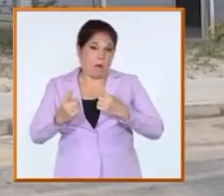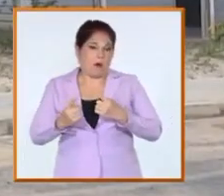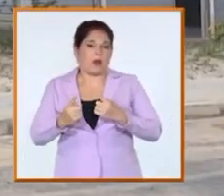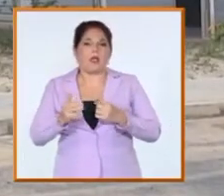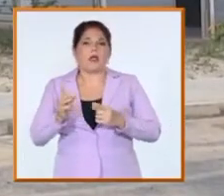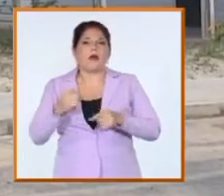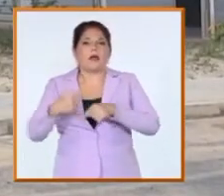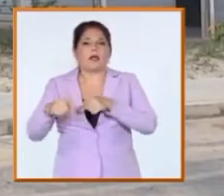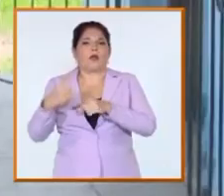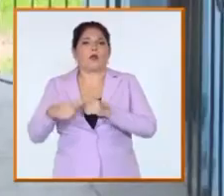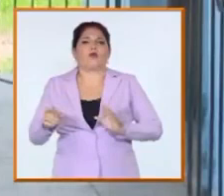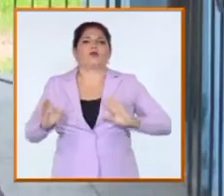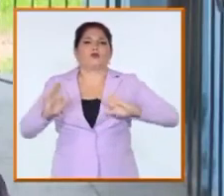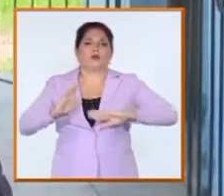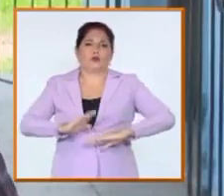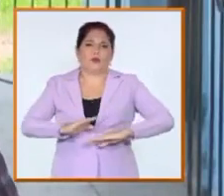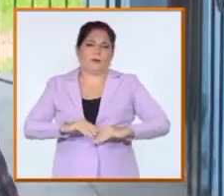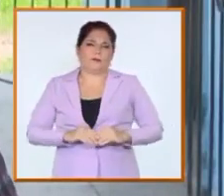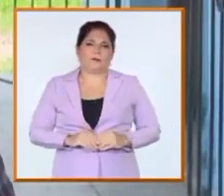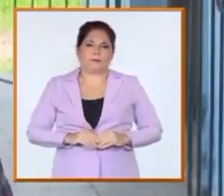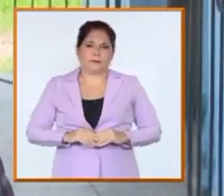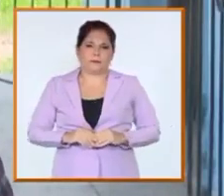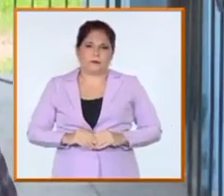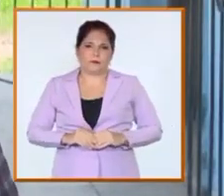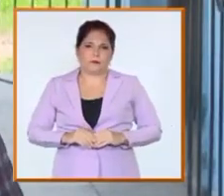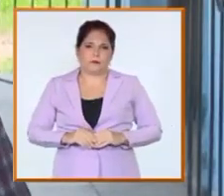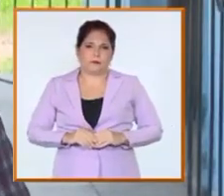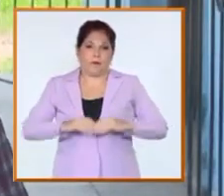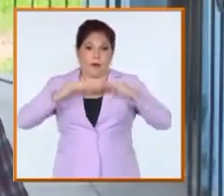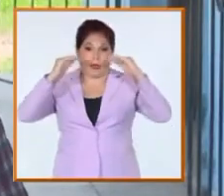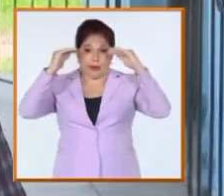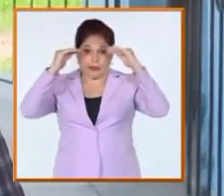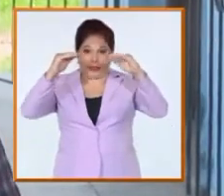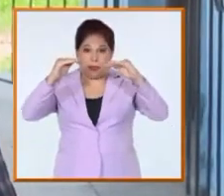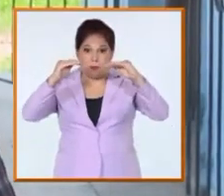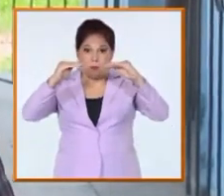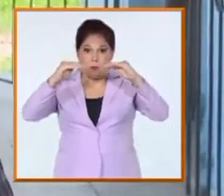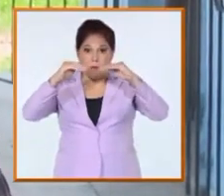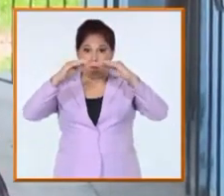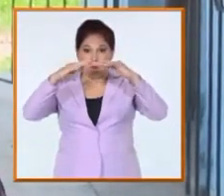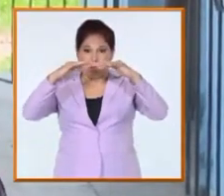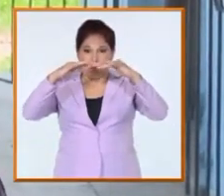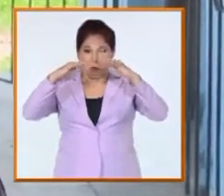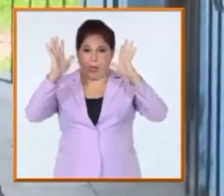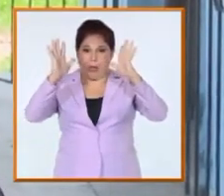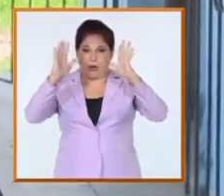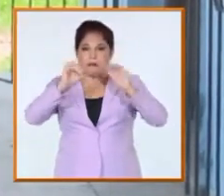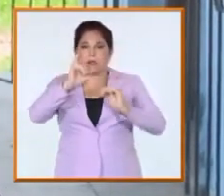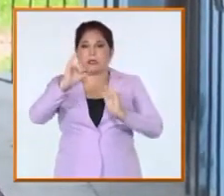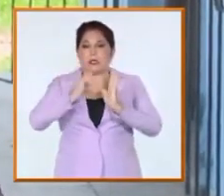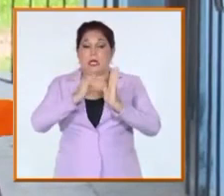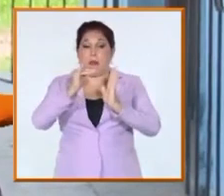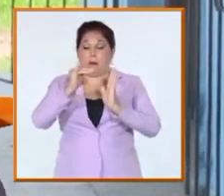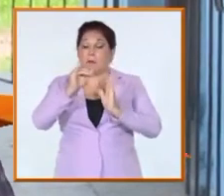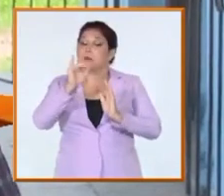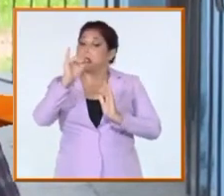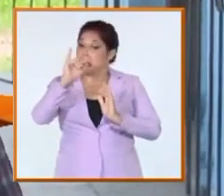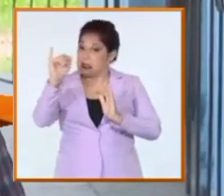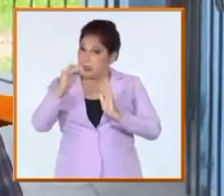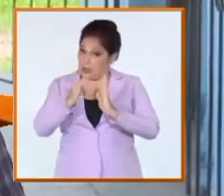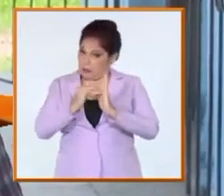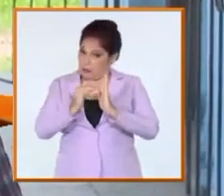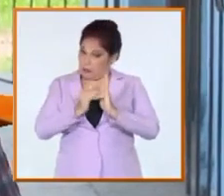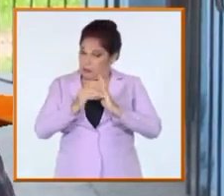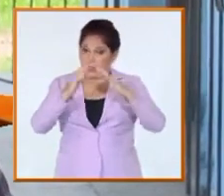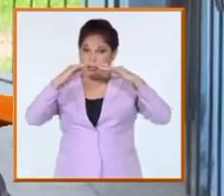arribo de recursos aguanta abajo en los parciales totales de techo la provincia sufrió un total de 66,848